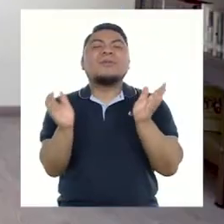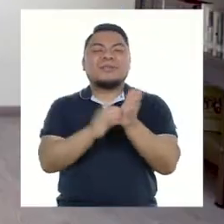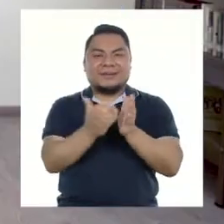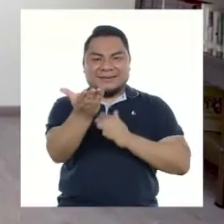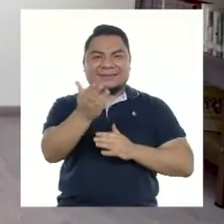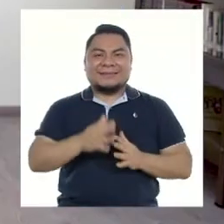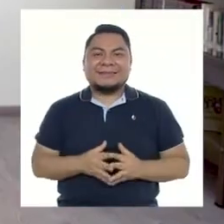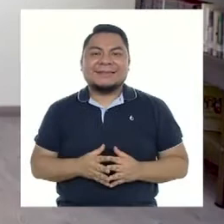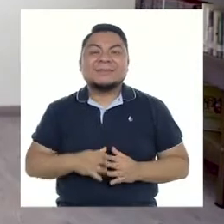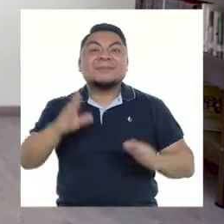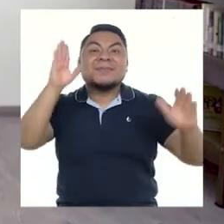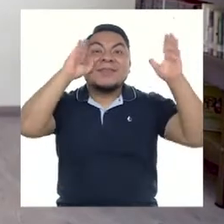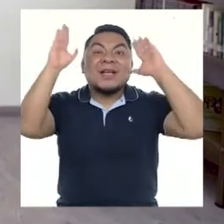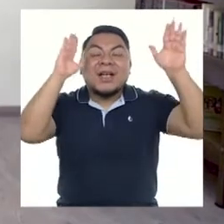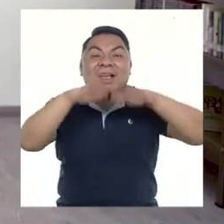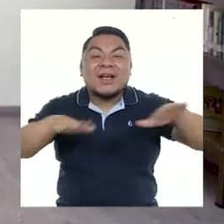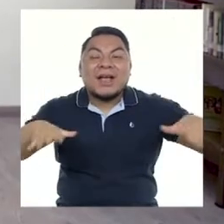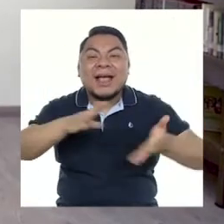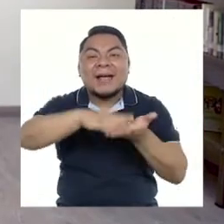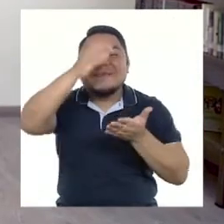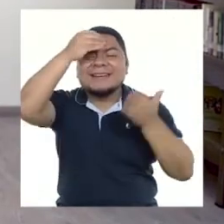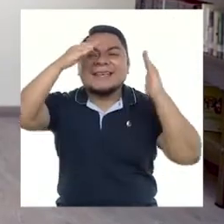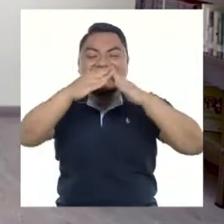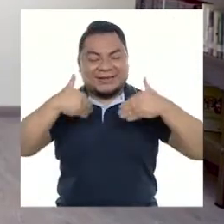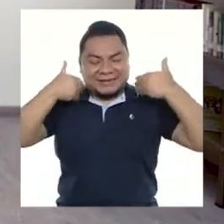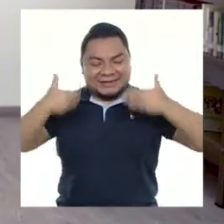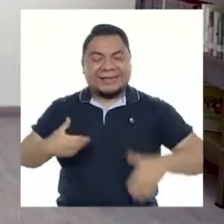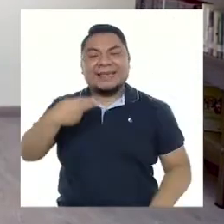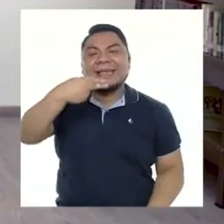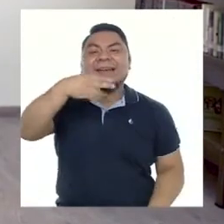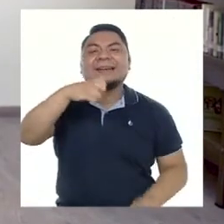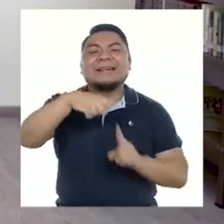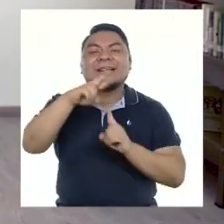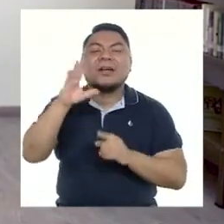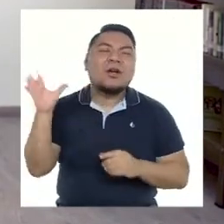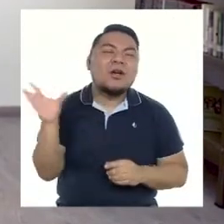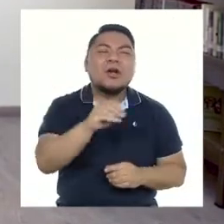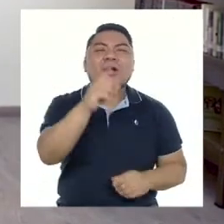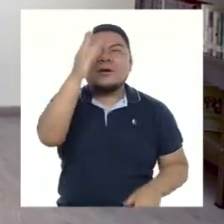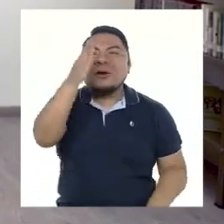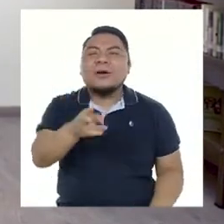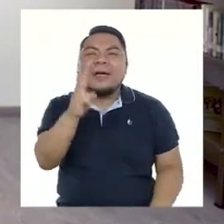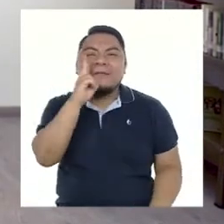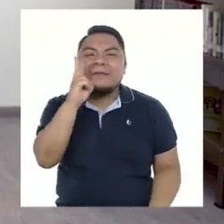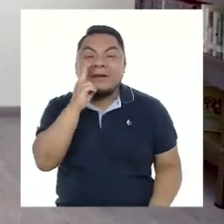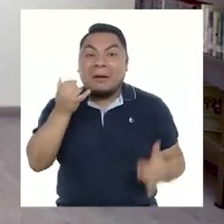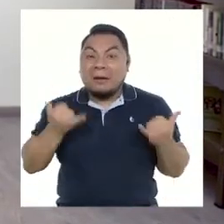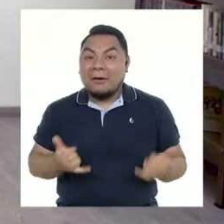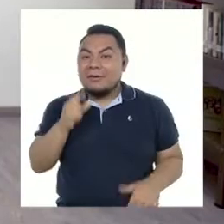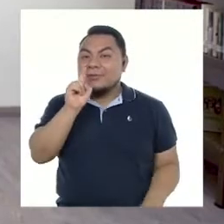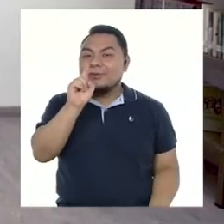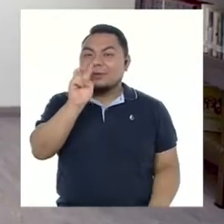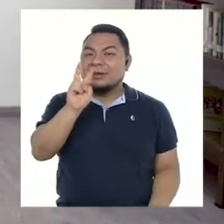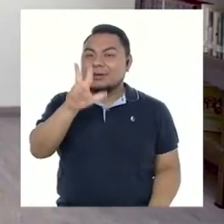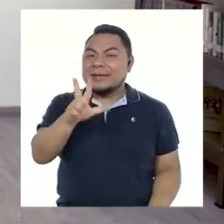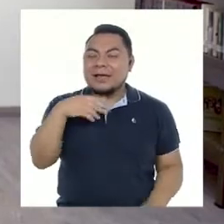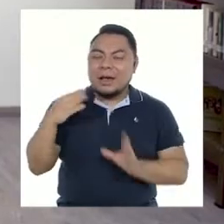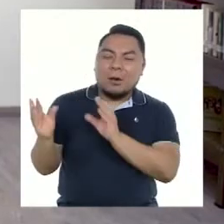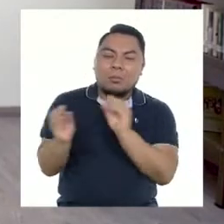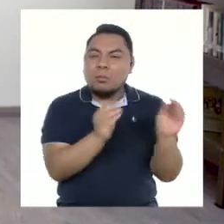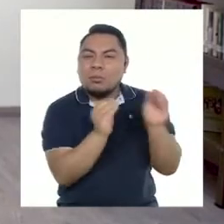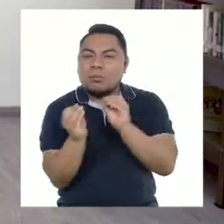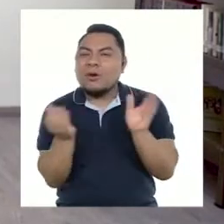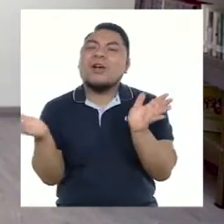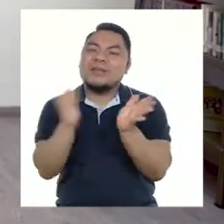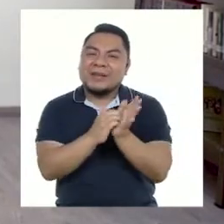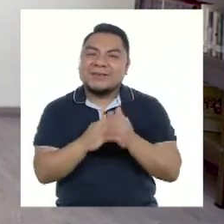vez. Hola, niñas y niños de Aprendo en Casa. Yo soy Héctor y como todos los viernes, es momento de 1, 2, 3, me